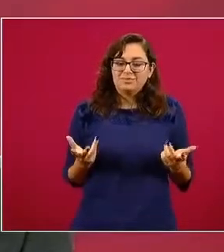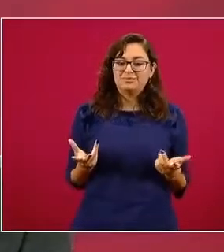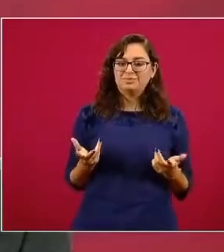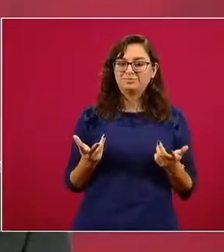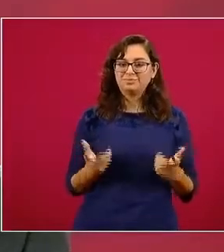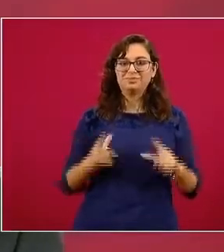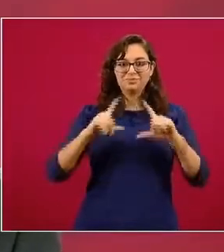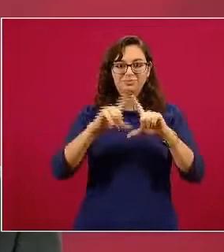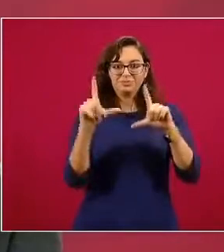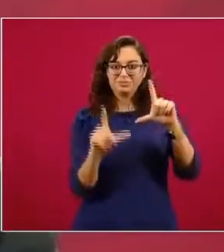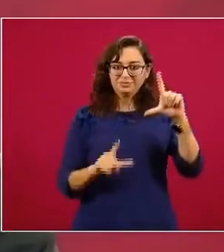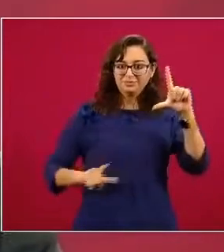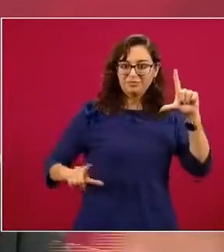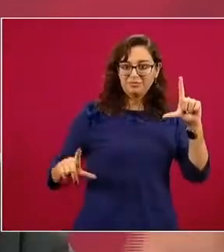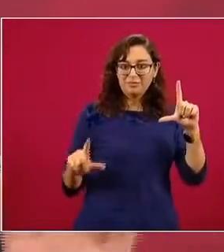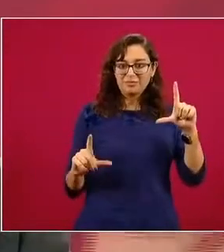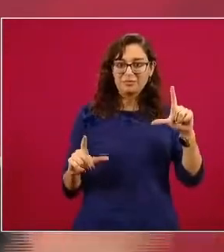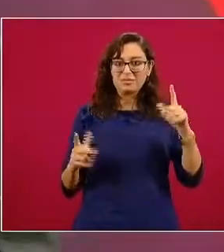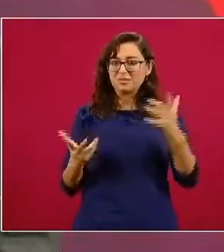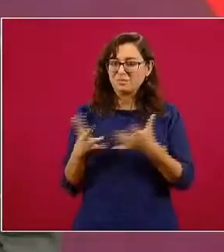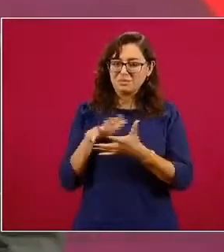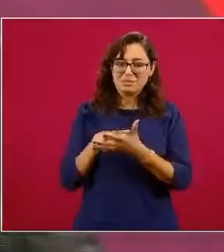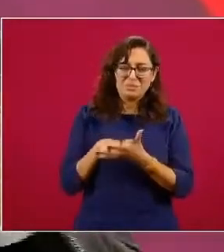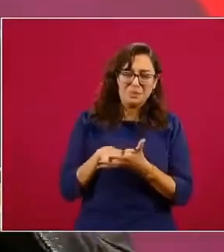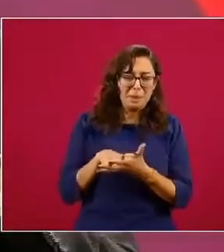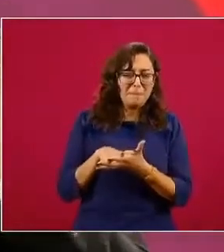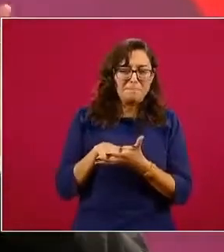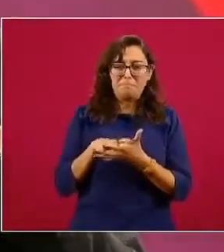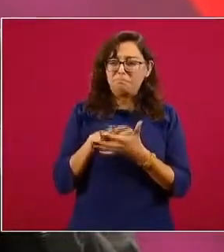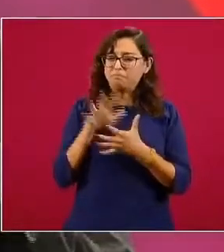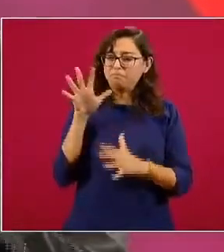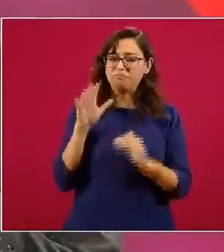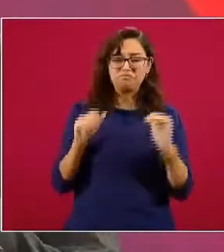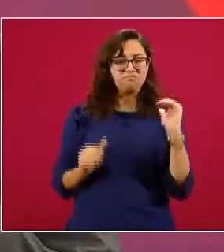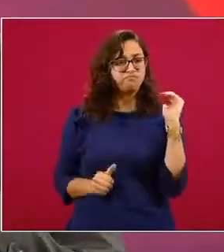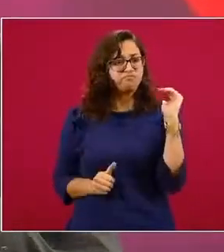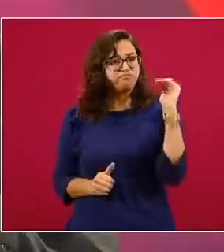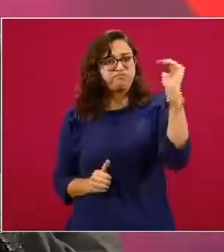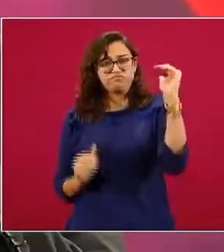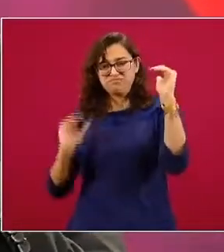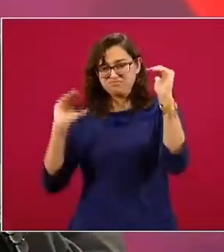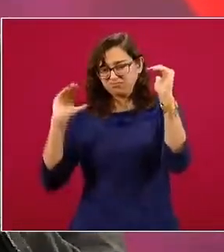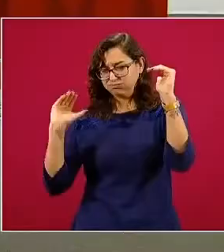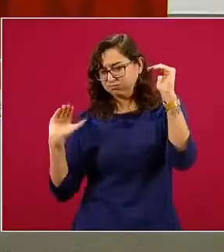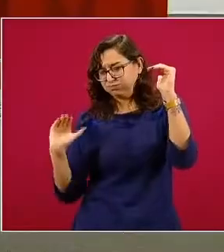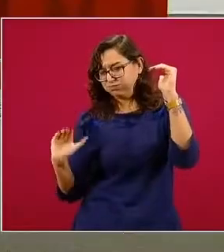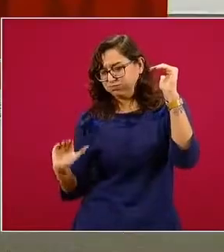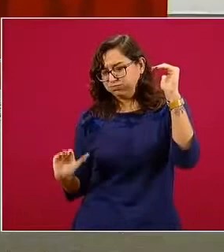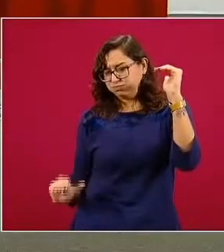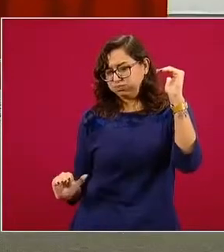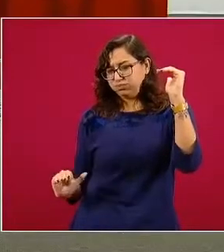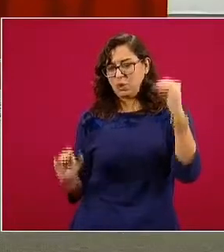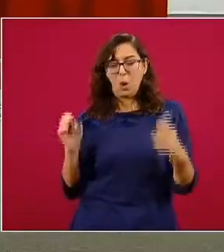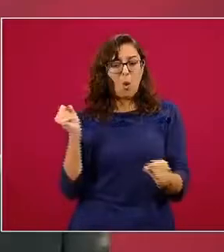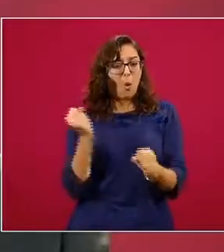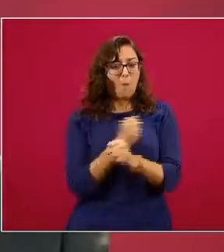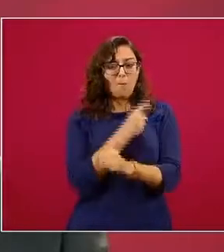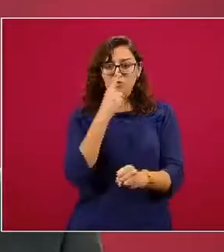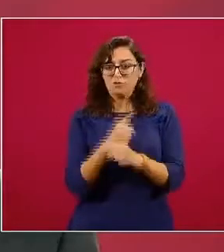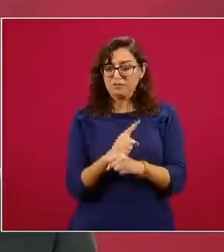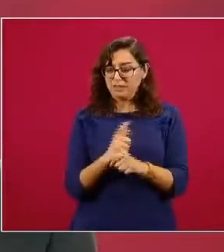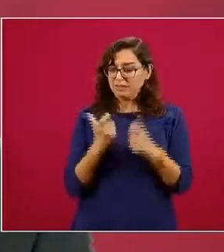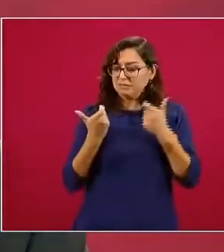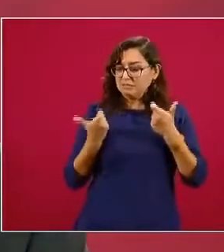inconveniente que México tenga tal grado de polarización en la distribución de la oportunidad, de la